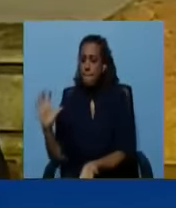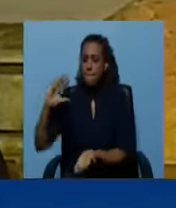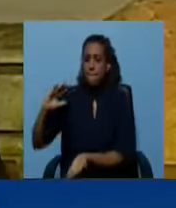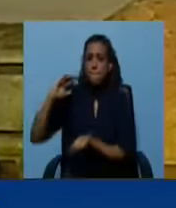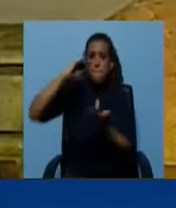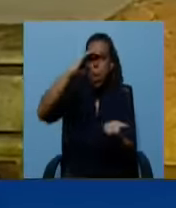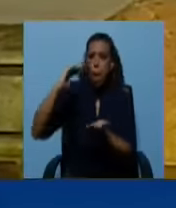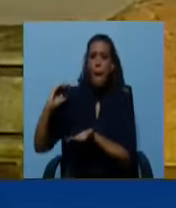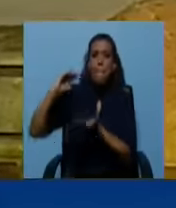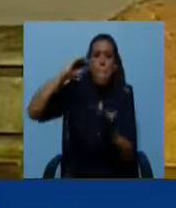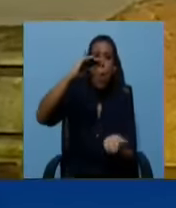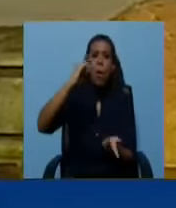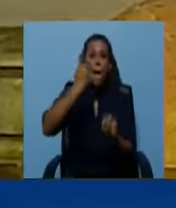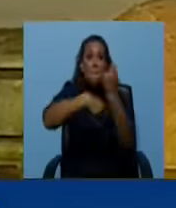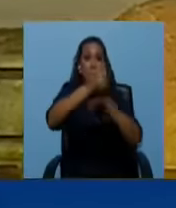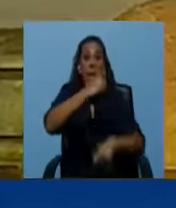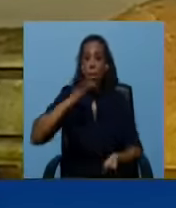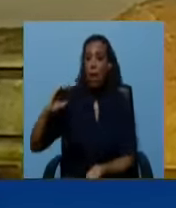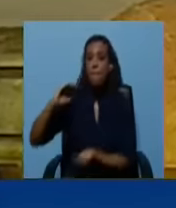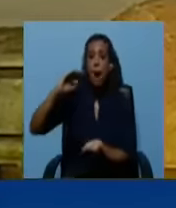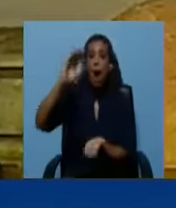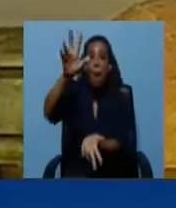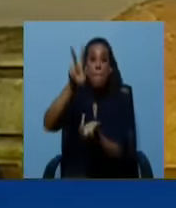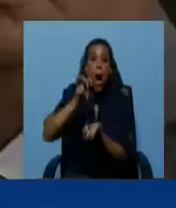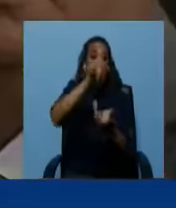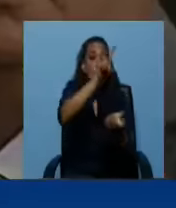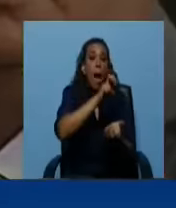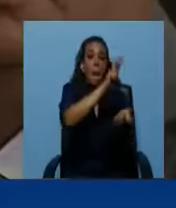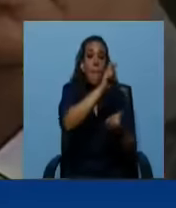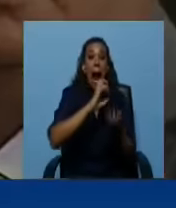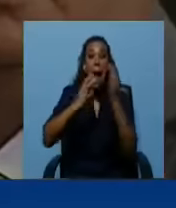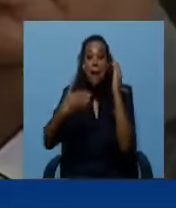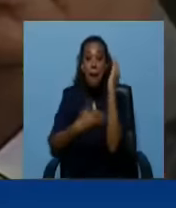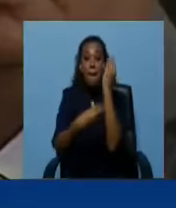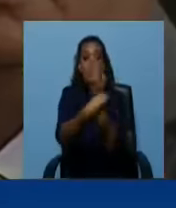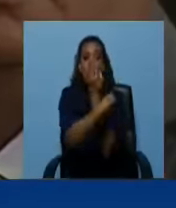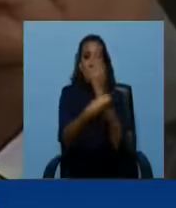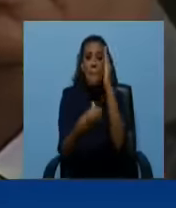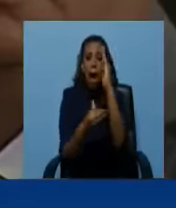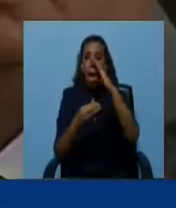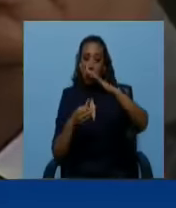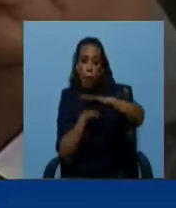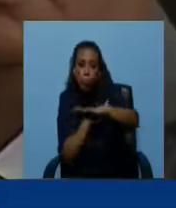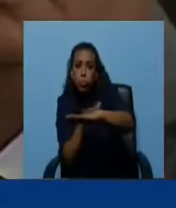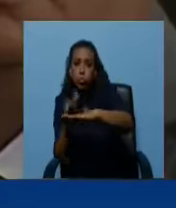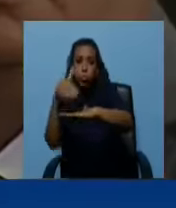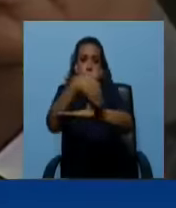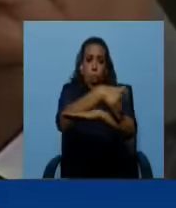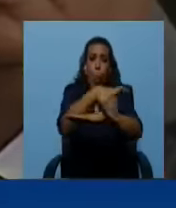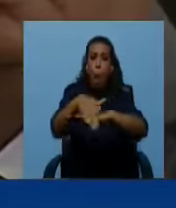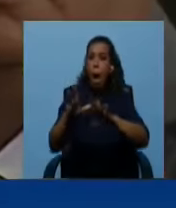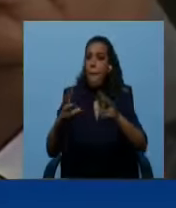para financiar la adquisición de partes, repuestos para sus servicios públicos.